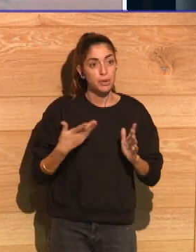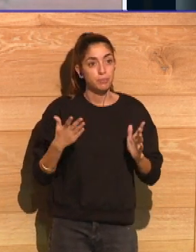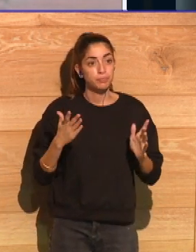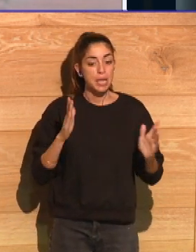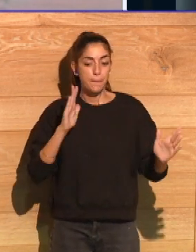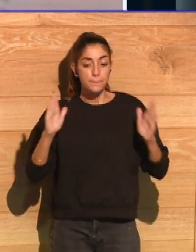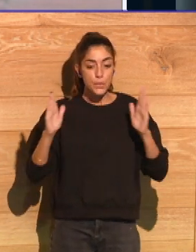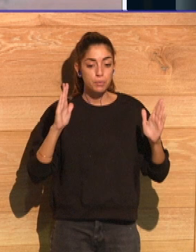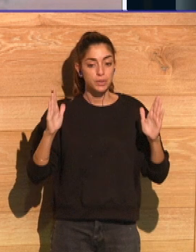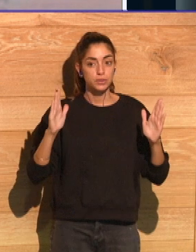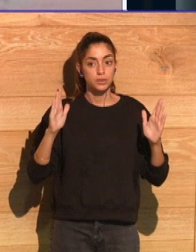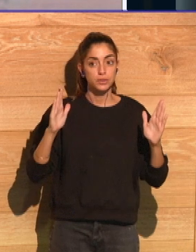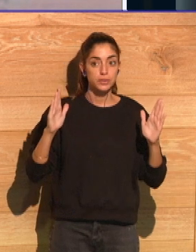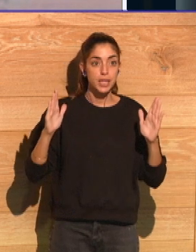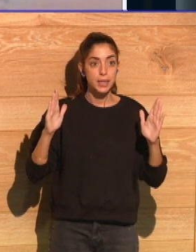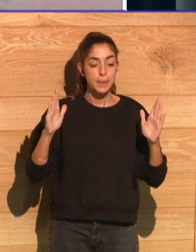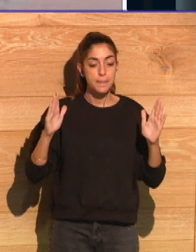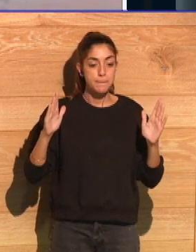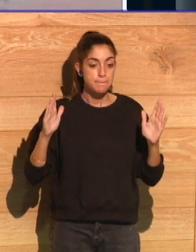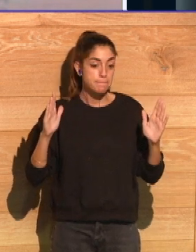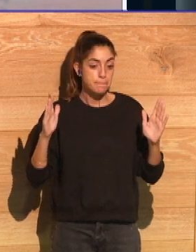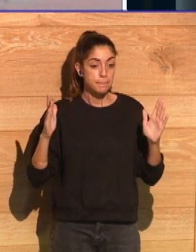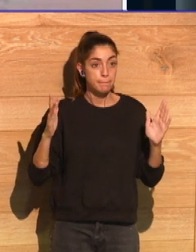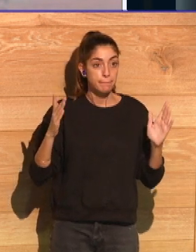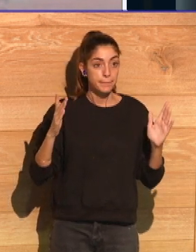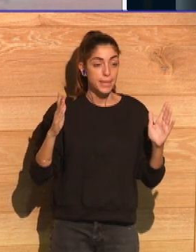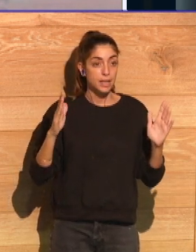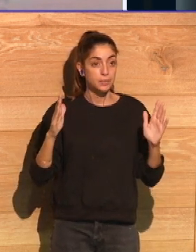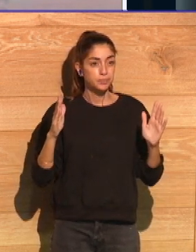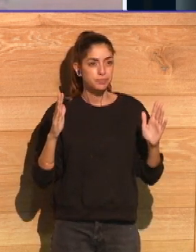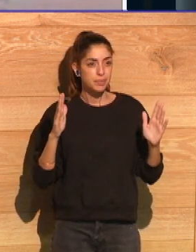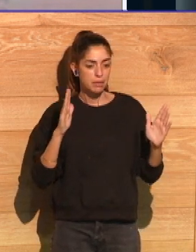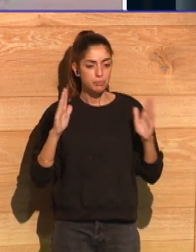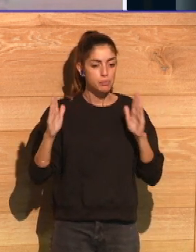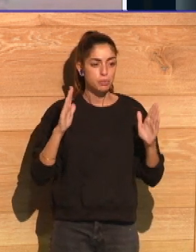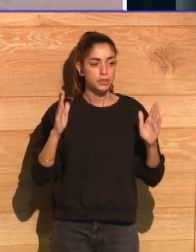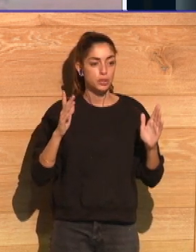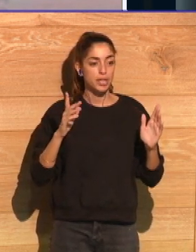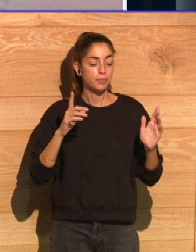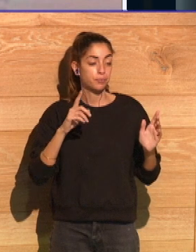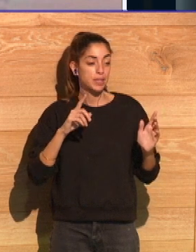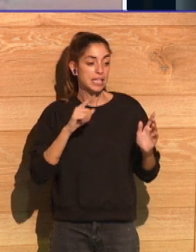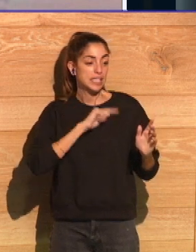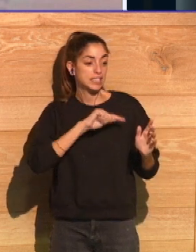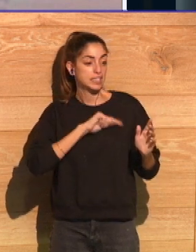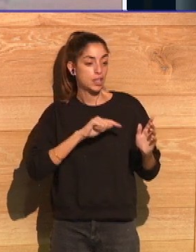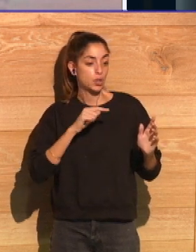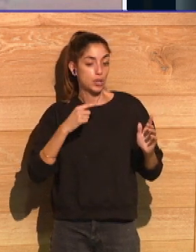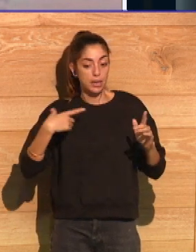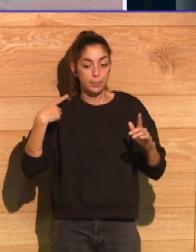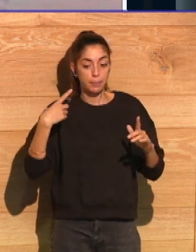de un estado de flujo. Sí, sí, hay un término, estado de flujo. Sí,